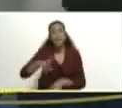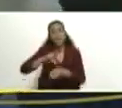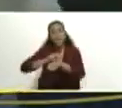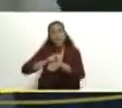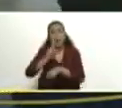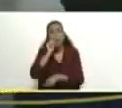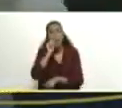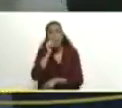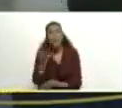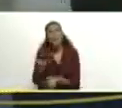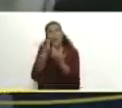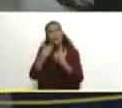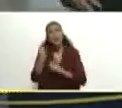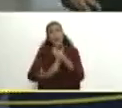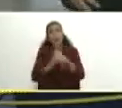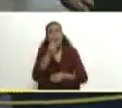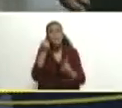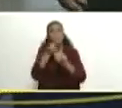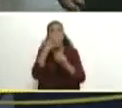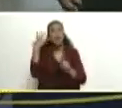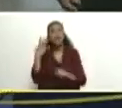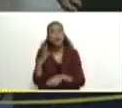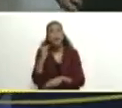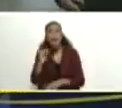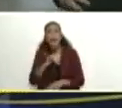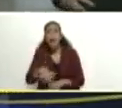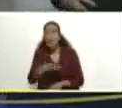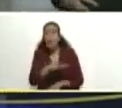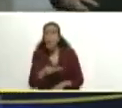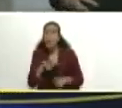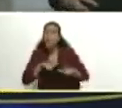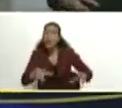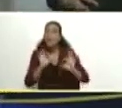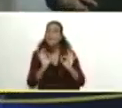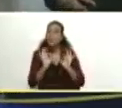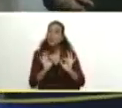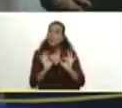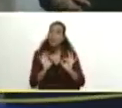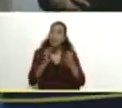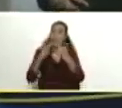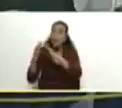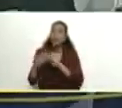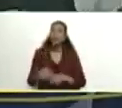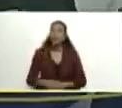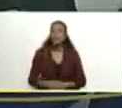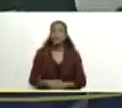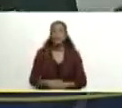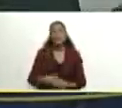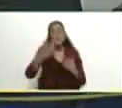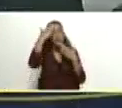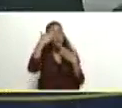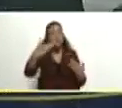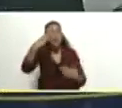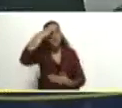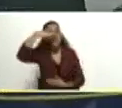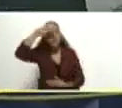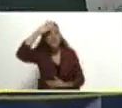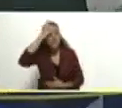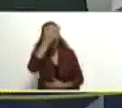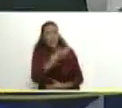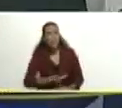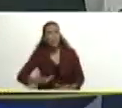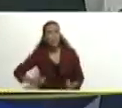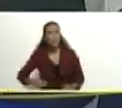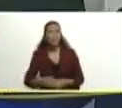Nelson Pulido, coméntenos un poco el impacto que tiene este centro específicamente en la población guaireña. Un saludo, presidente, para usted. En